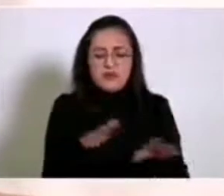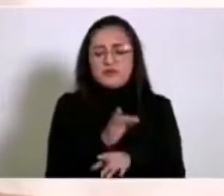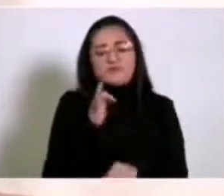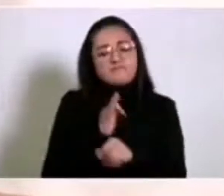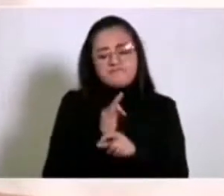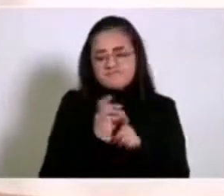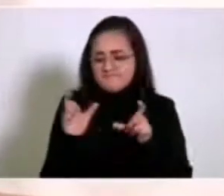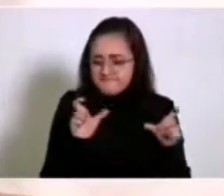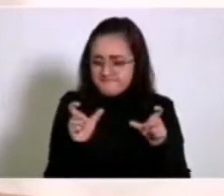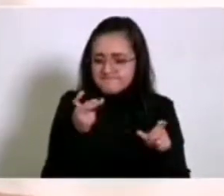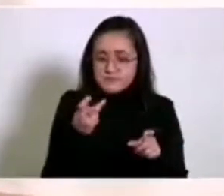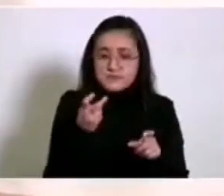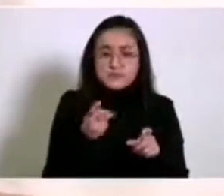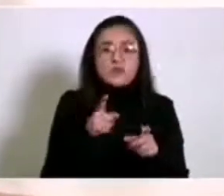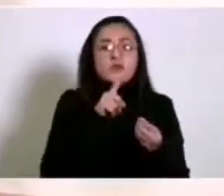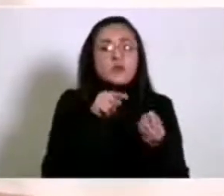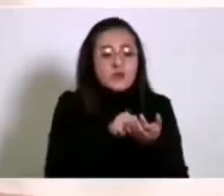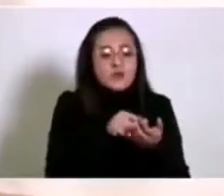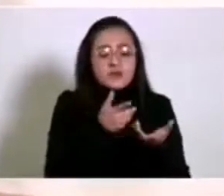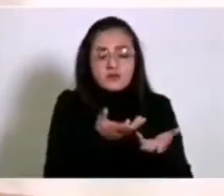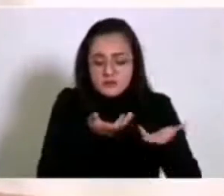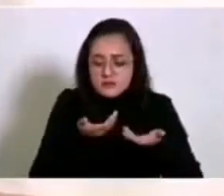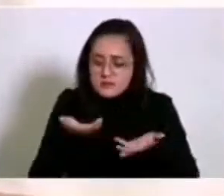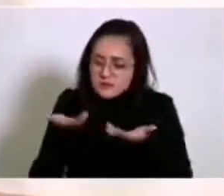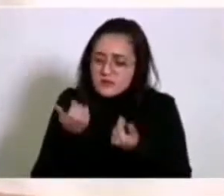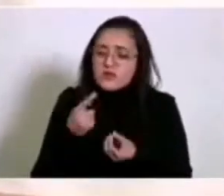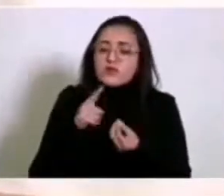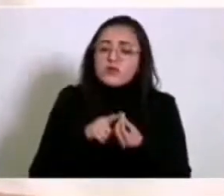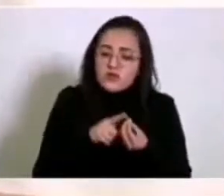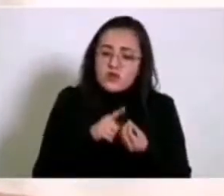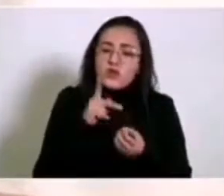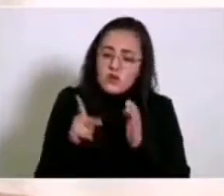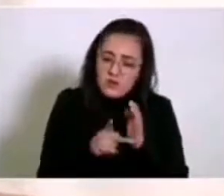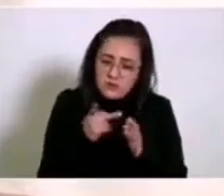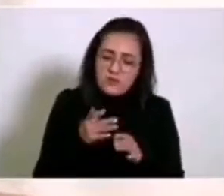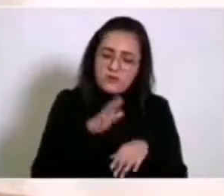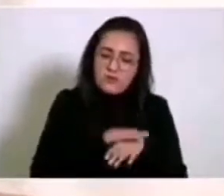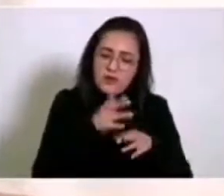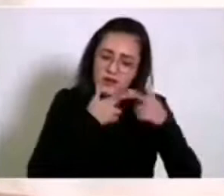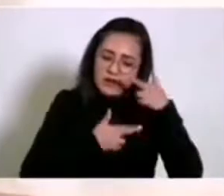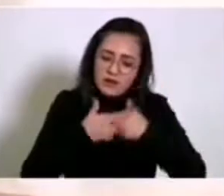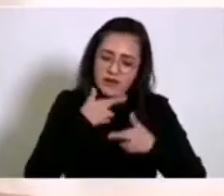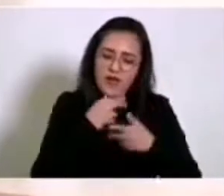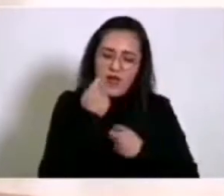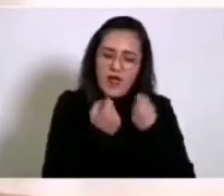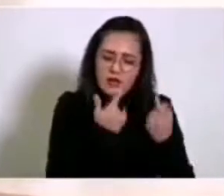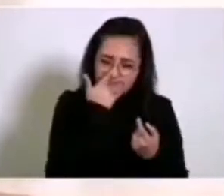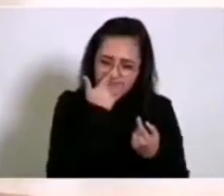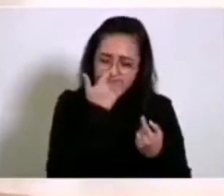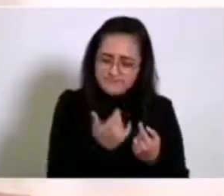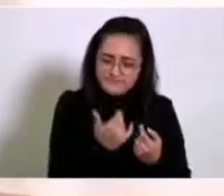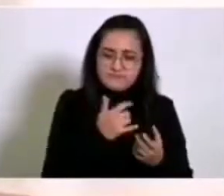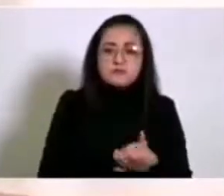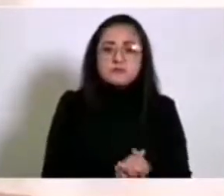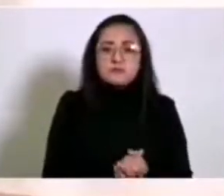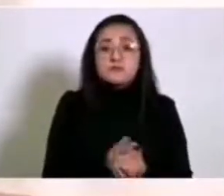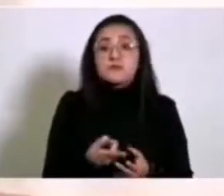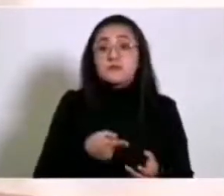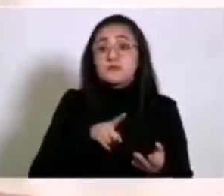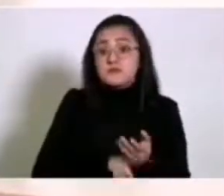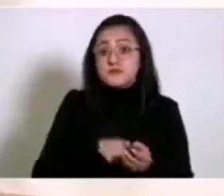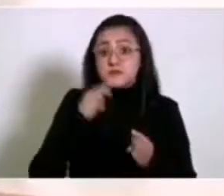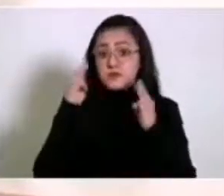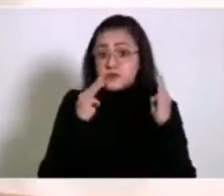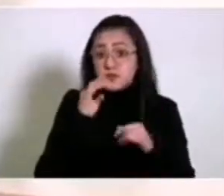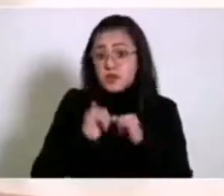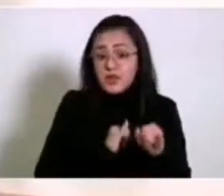y las piezas de cada colección estén en su lugar aunque insistimos hay algunas irregularidades en las bodegas del museo